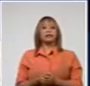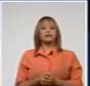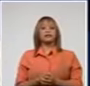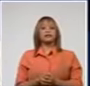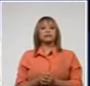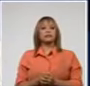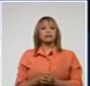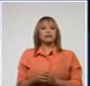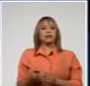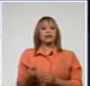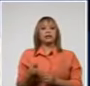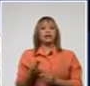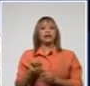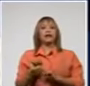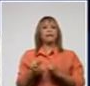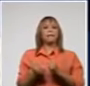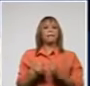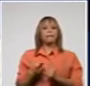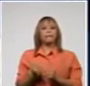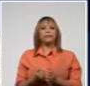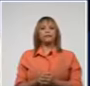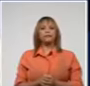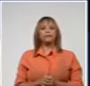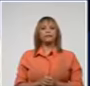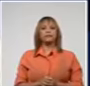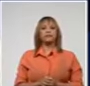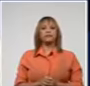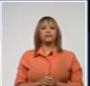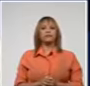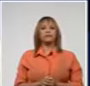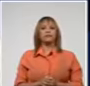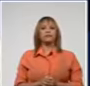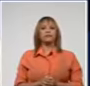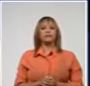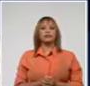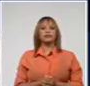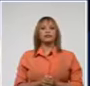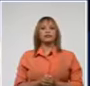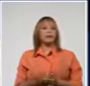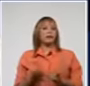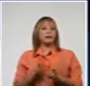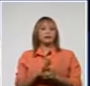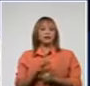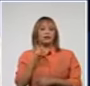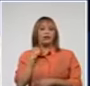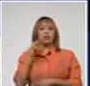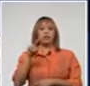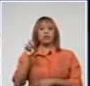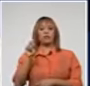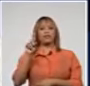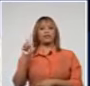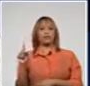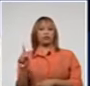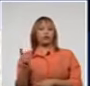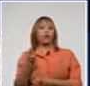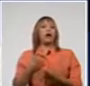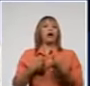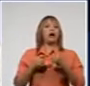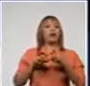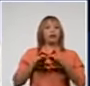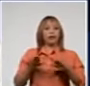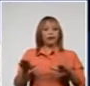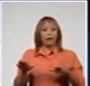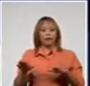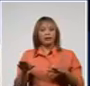como para administrar a principios del año 2021, aunque ya, y como parte de los